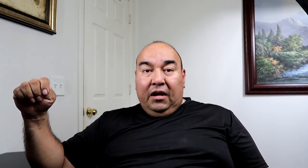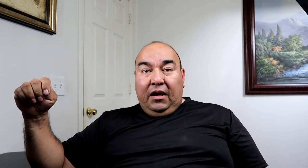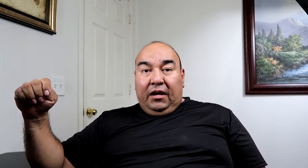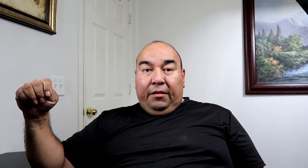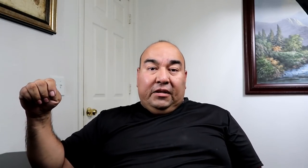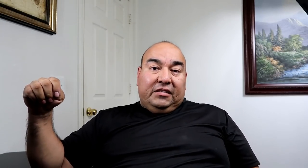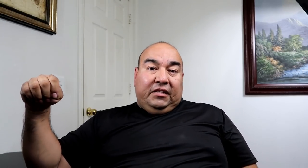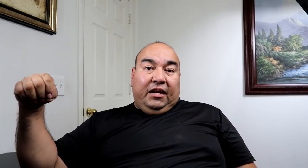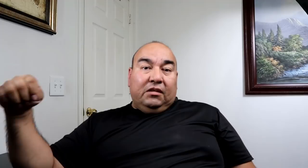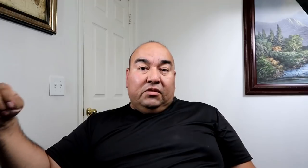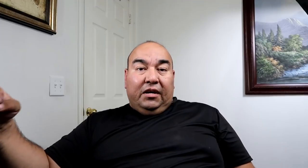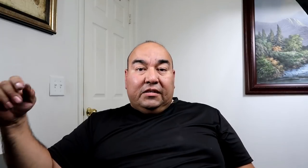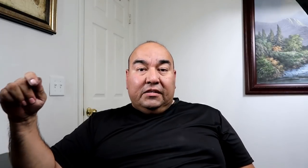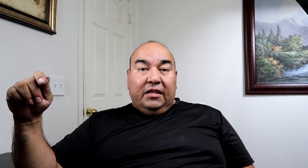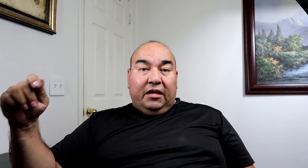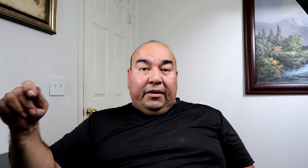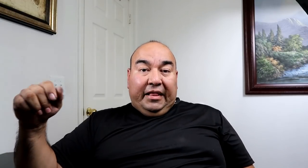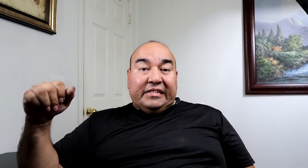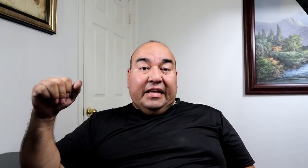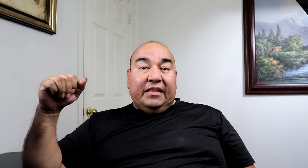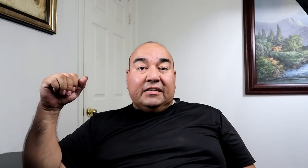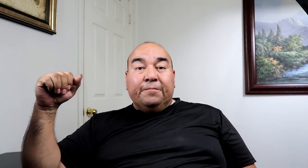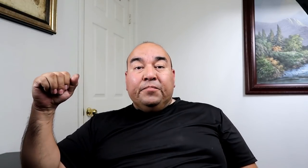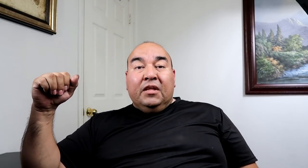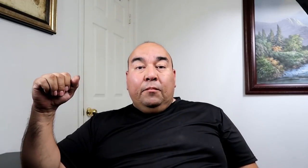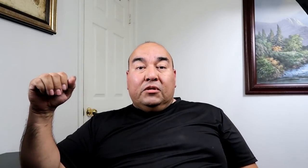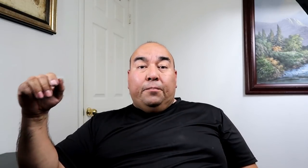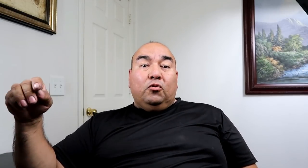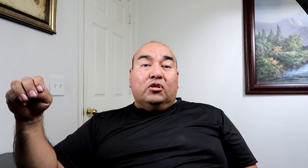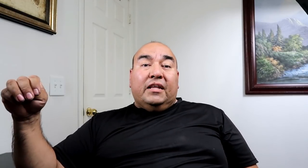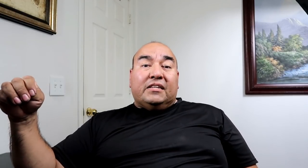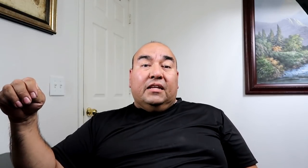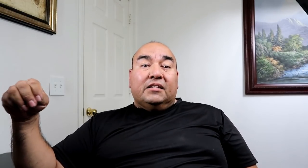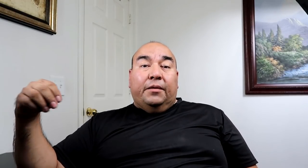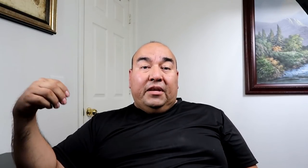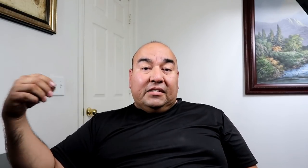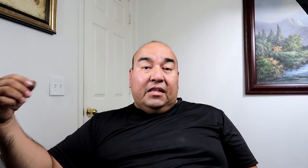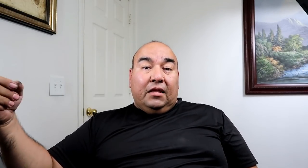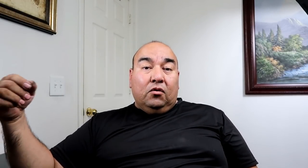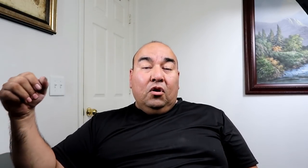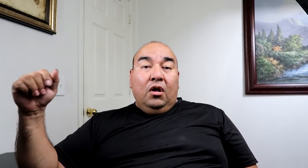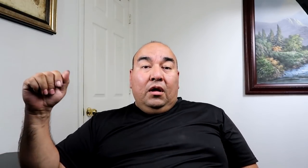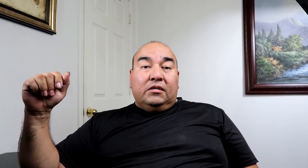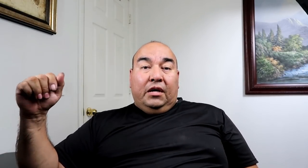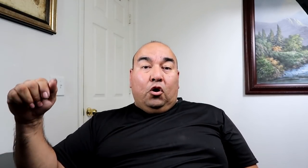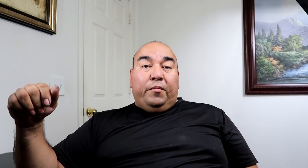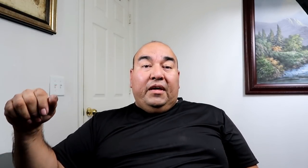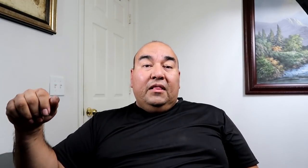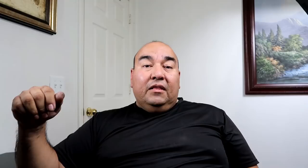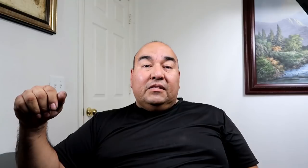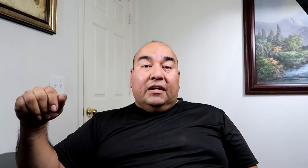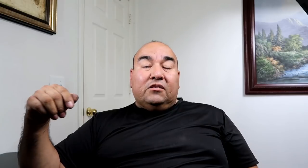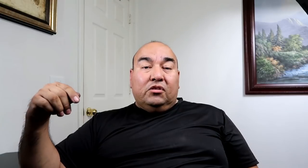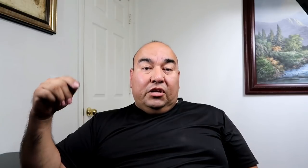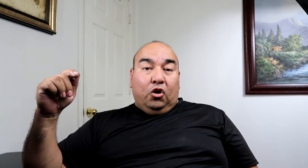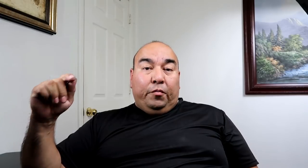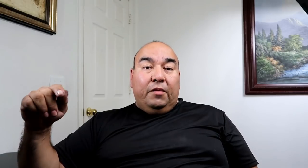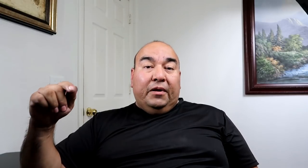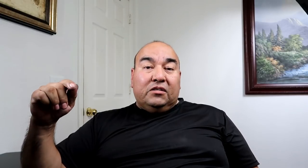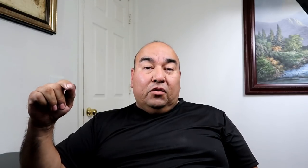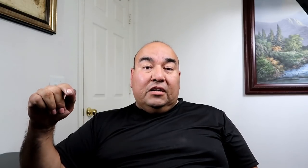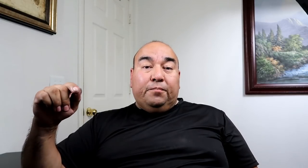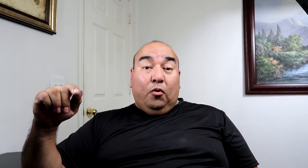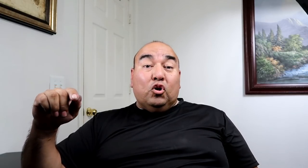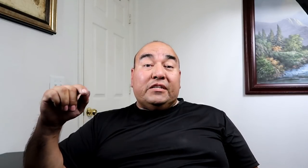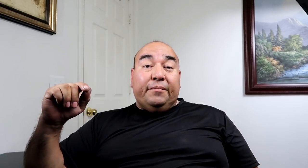visto que más les interesa a ustedes, es el tema de las tandas. Pues el punto es que las tandas también ya está dando 5.000, dice que son